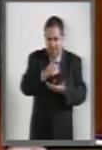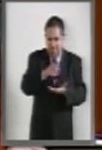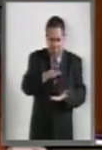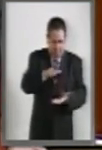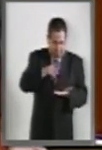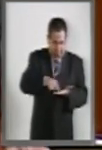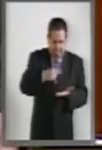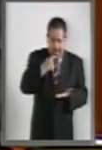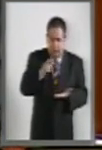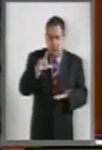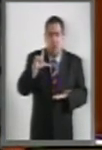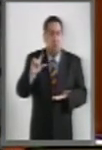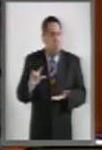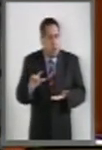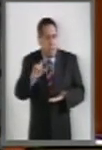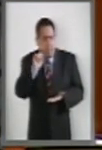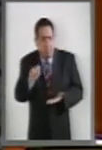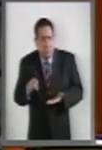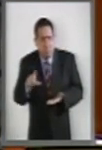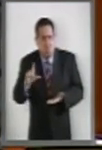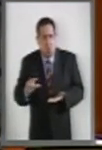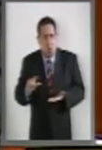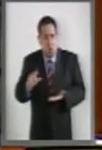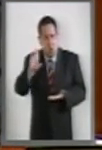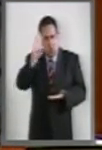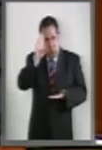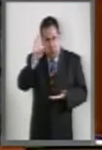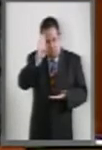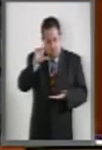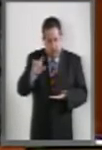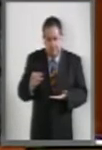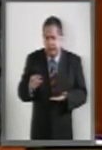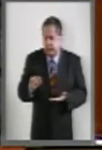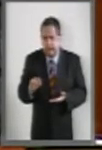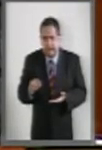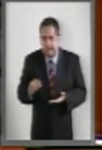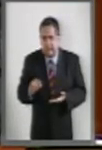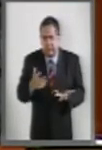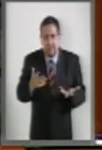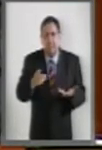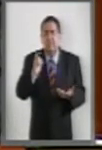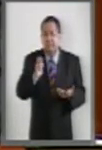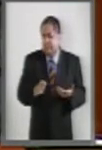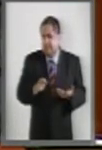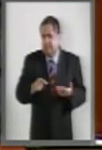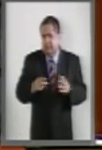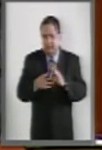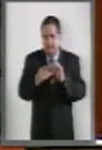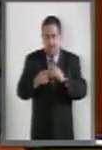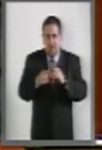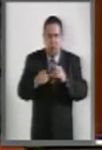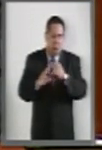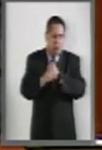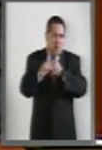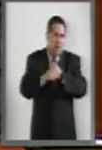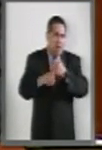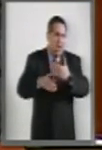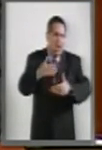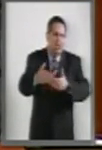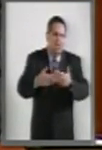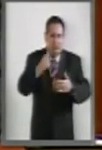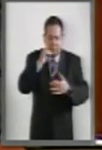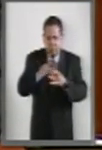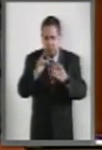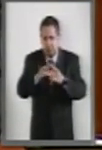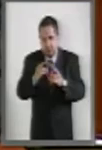una reducción dramática que seguramente nos va a causar mucho mayor problema